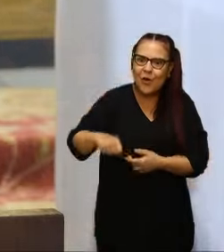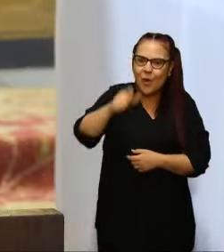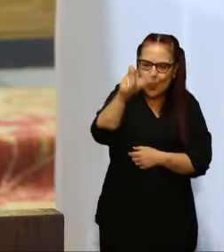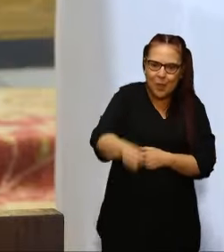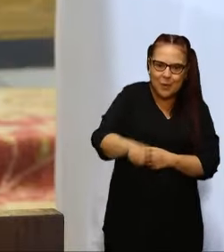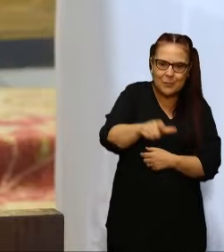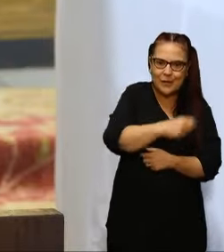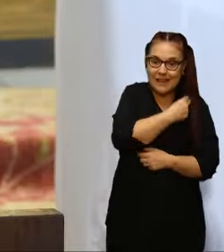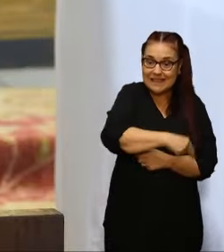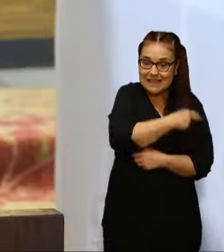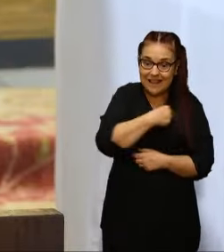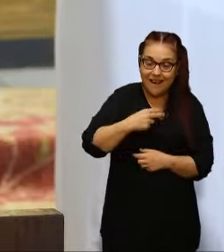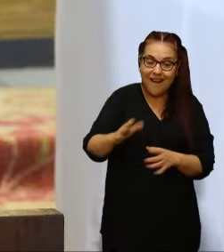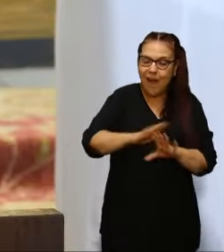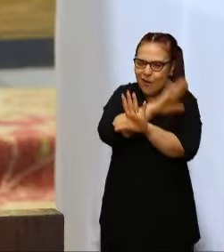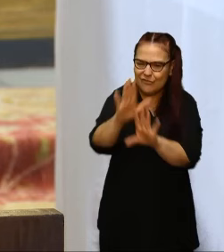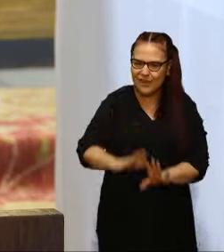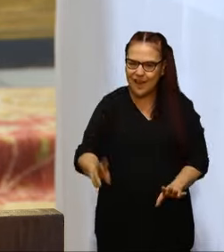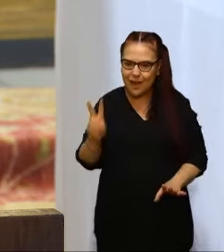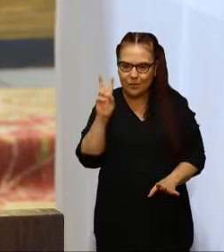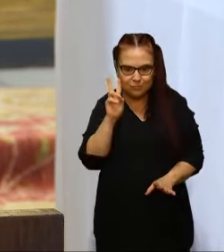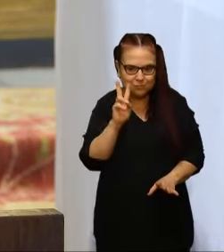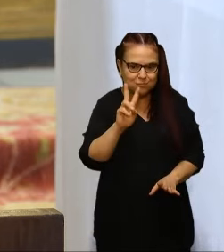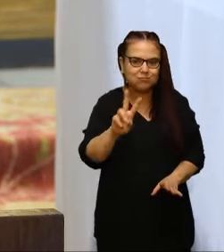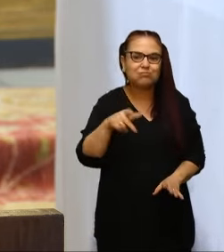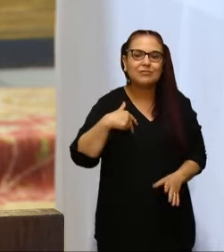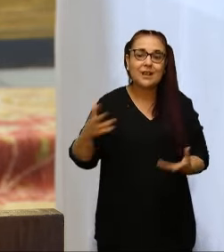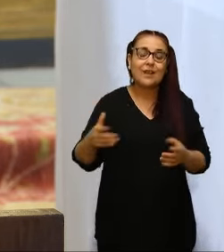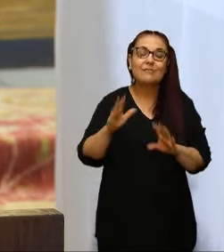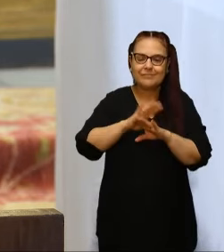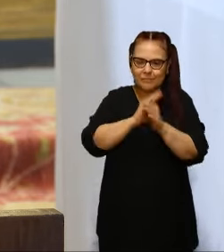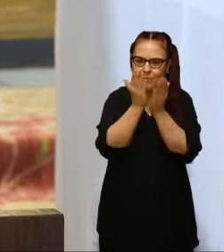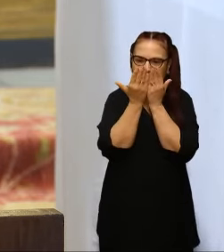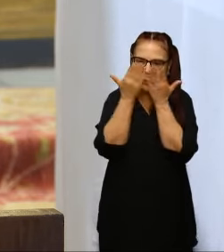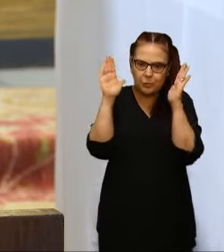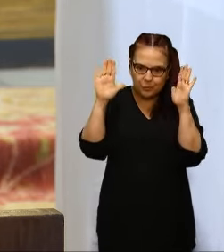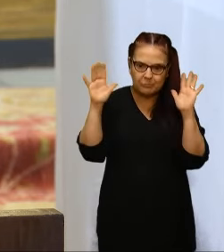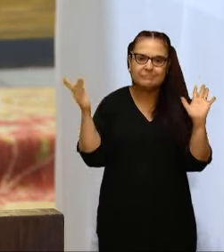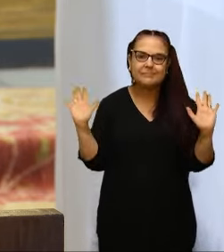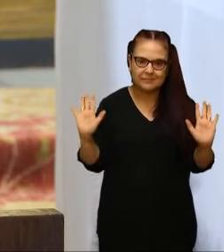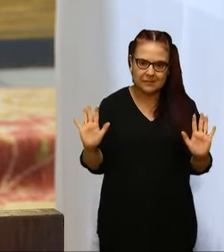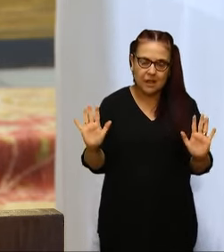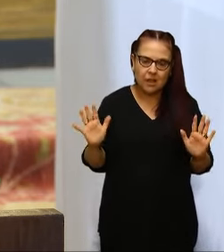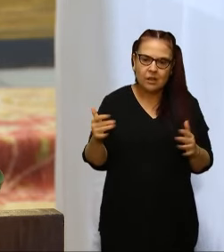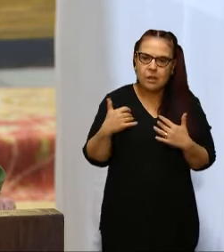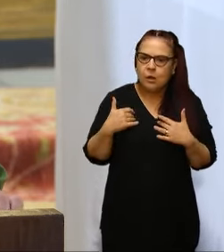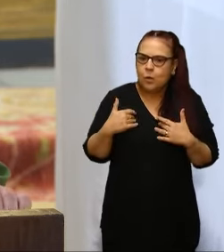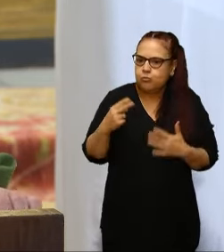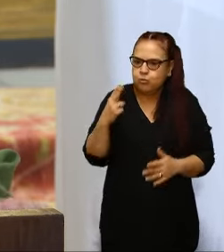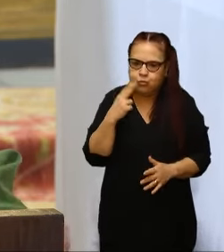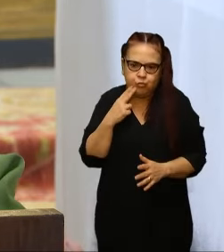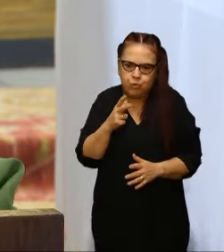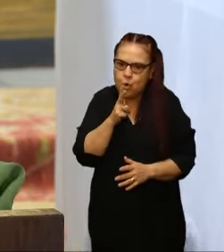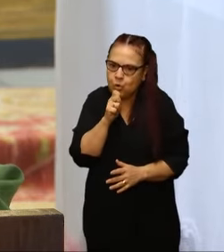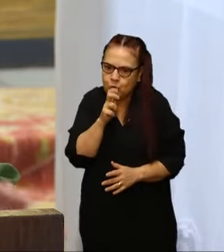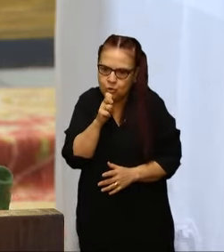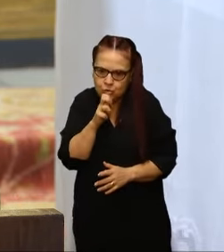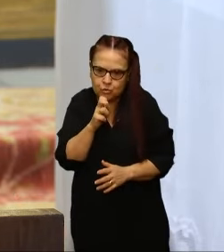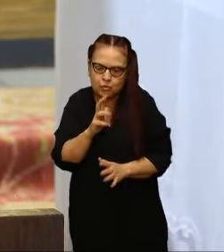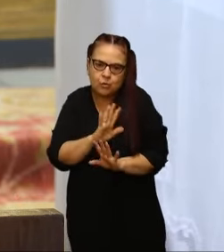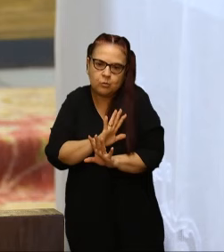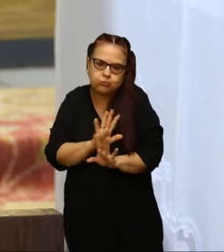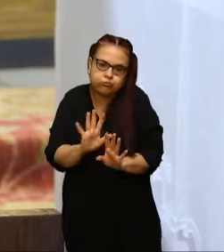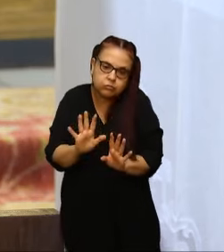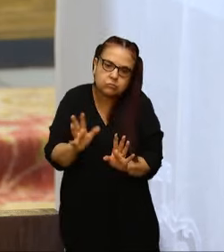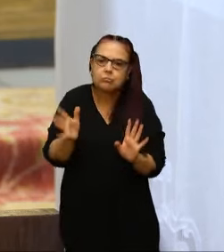final de la maravillosa contemplación que nos ofrece el Apocalipsis. Como veis, el Apocalipsis no es tan terrible y tan terrorífico. Nos